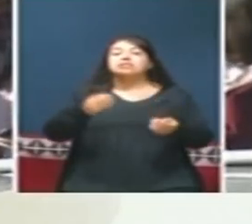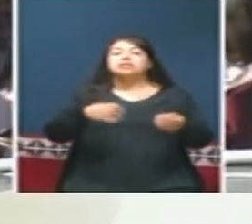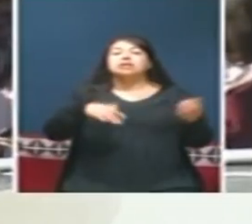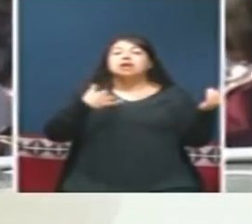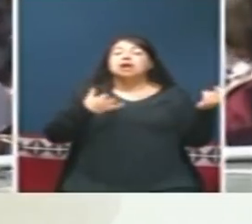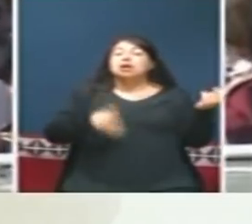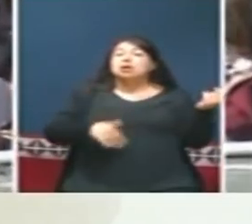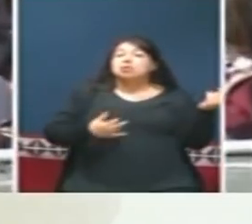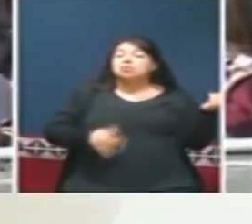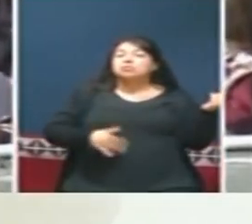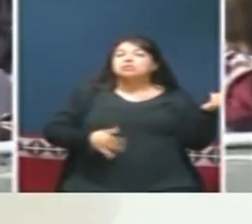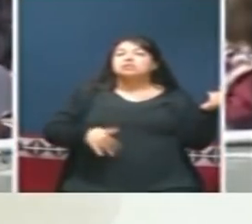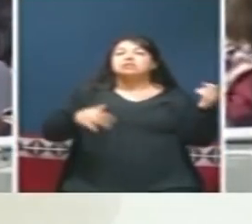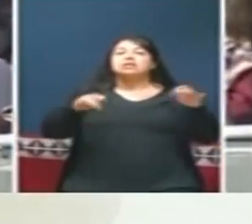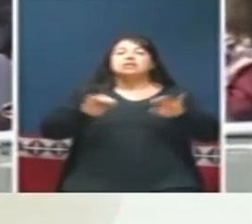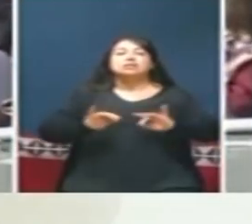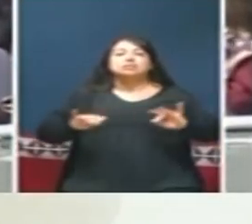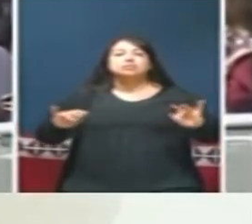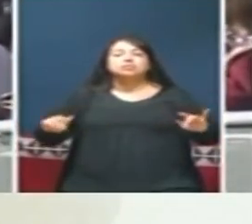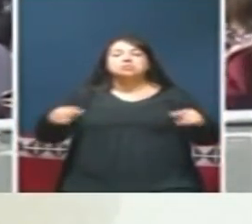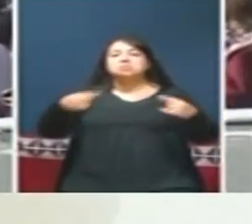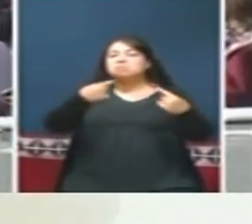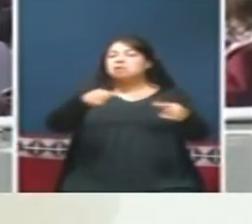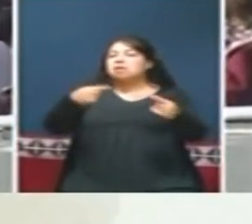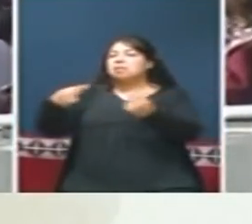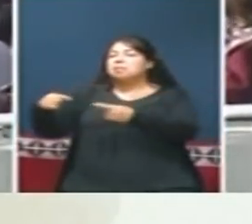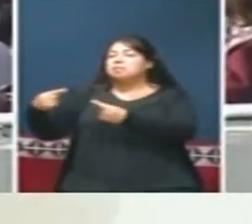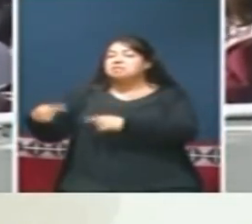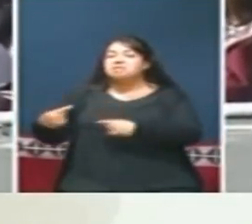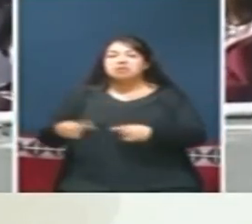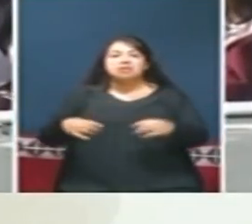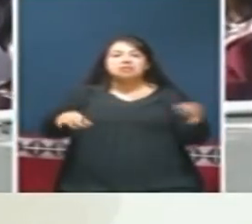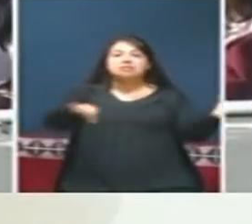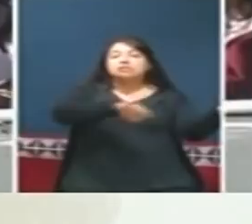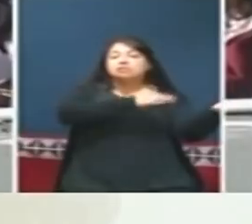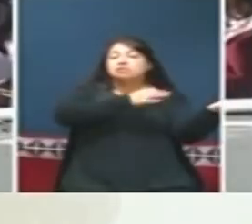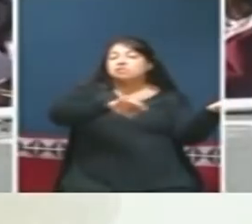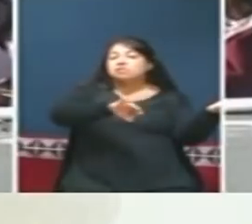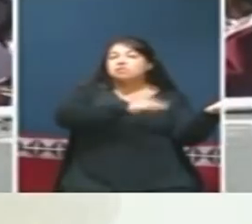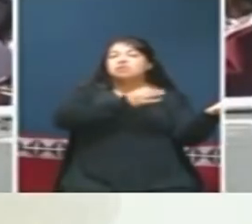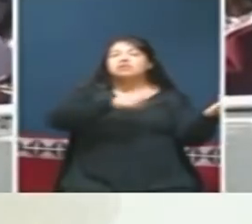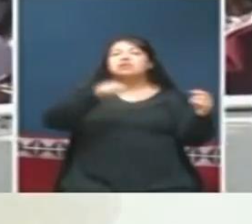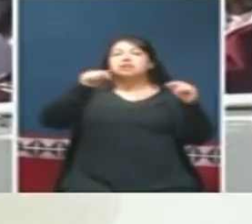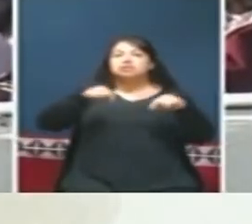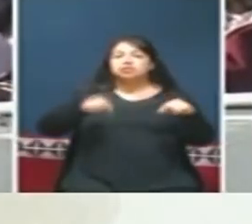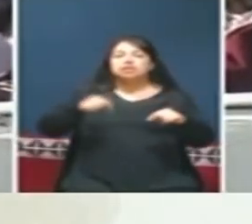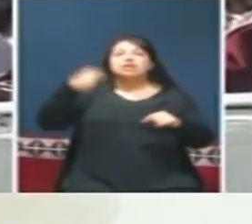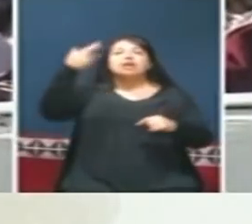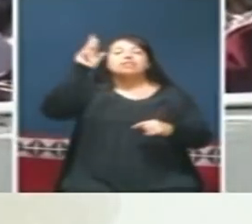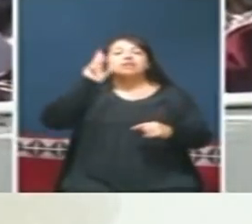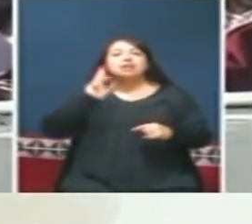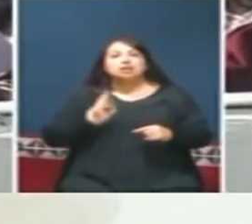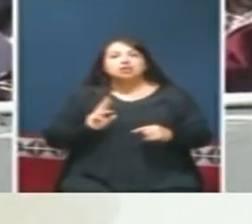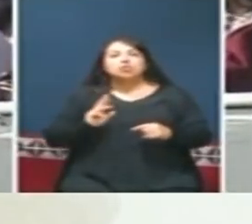músicos y guitarristas distintos, ejecutores de instrumentos de nuestra provincia local.